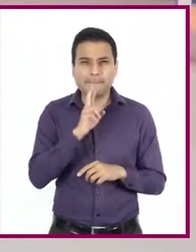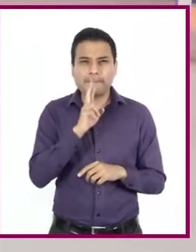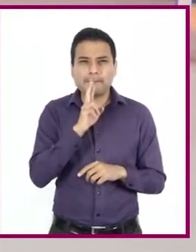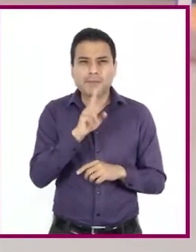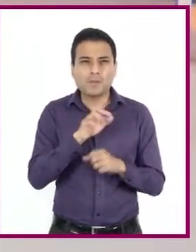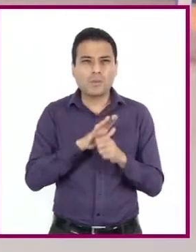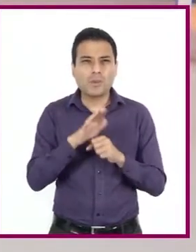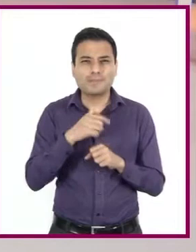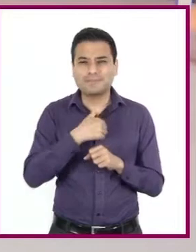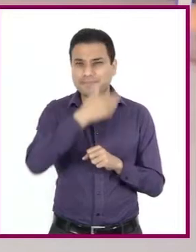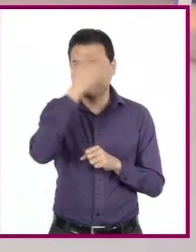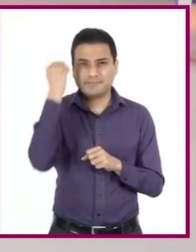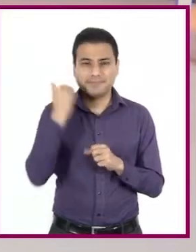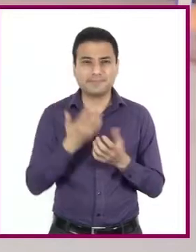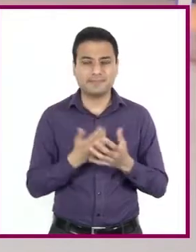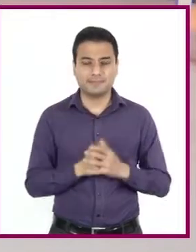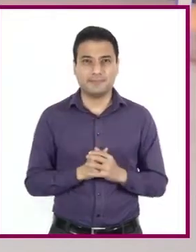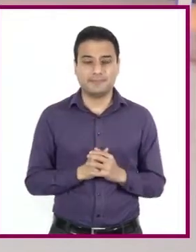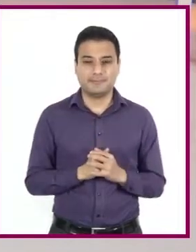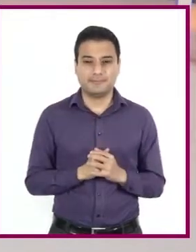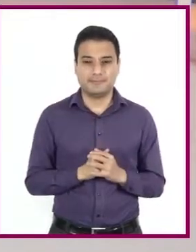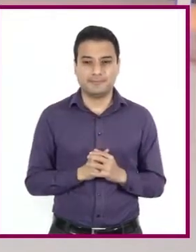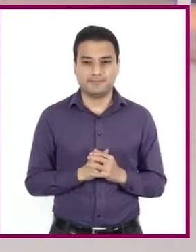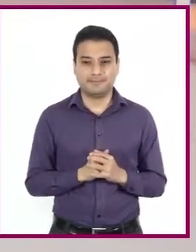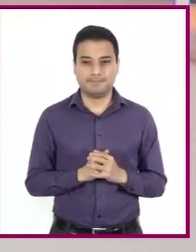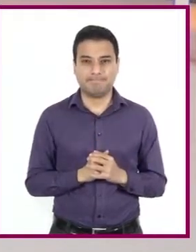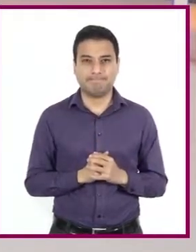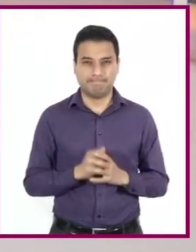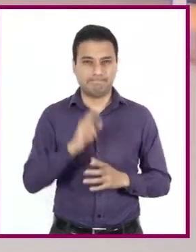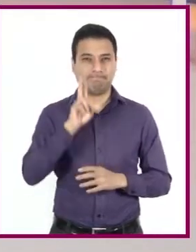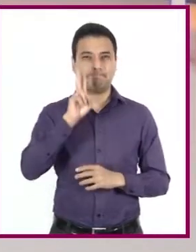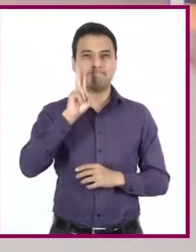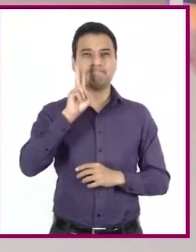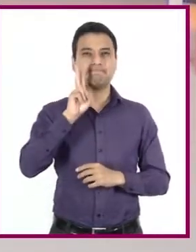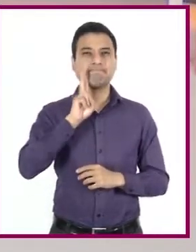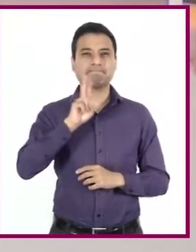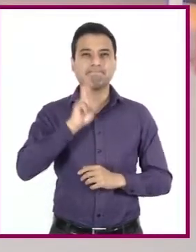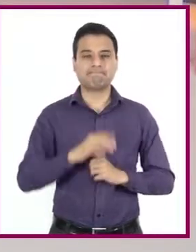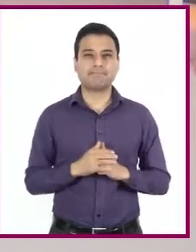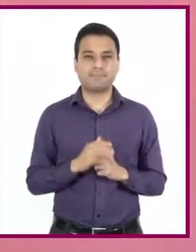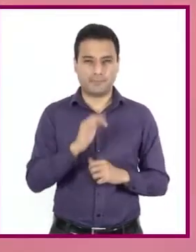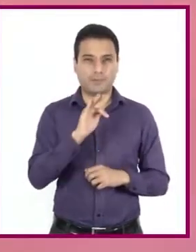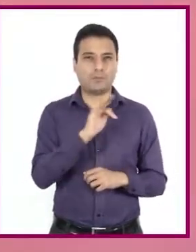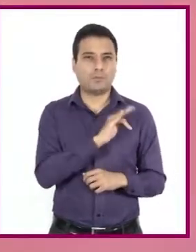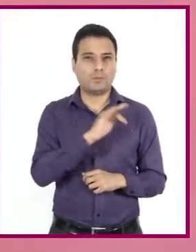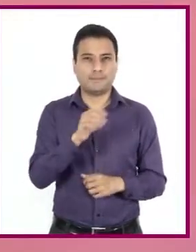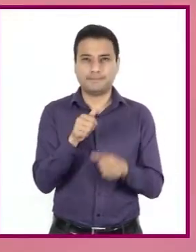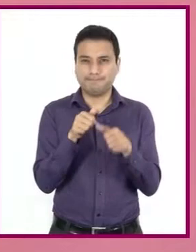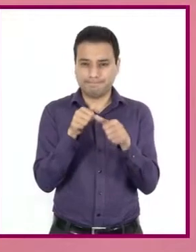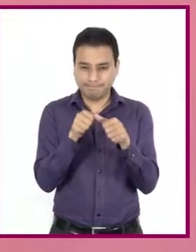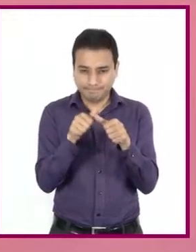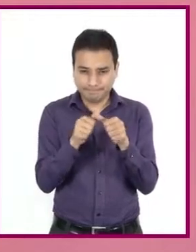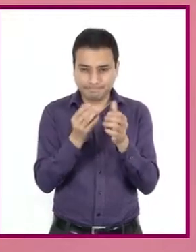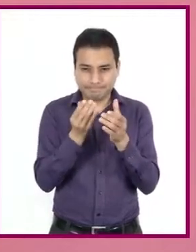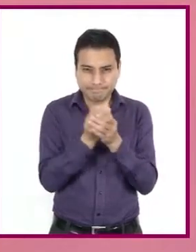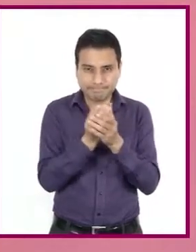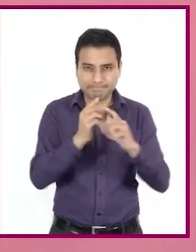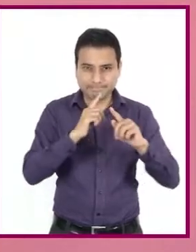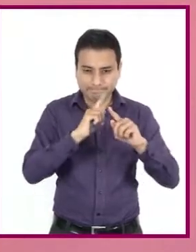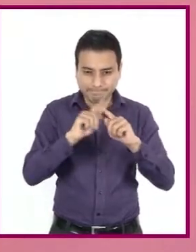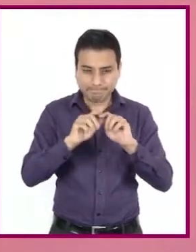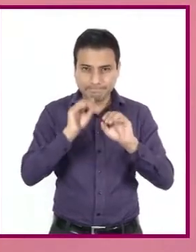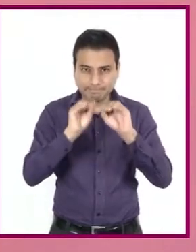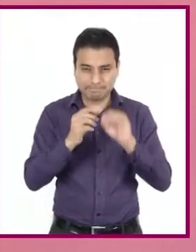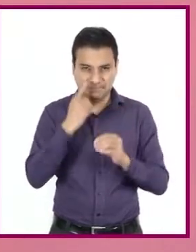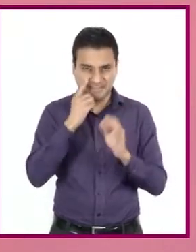elección. ¿Qué te parece si nos adentramos en el mundo de la tipografía? Seguramente al leer